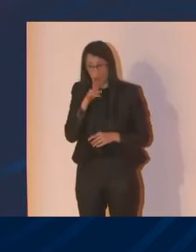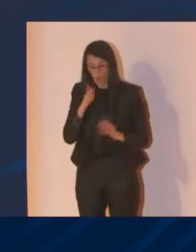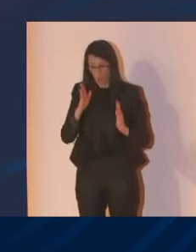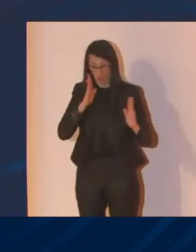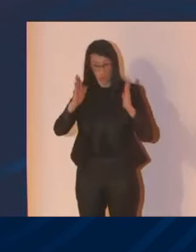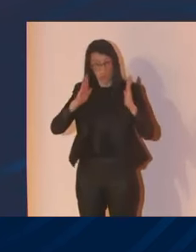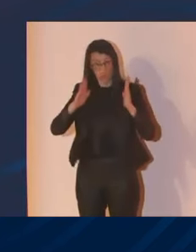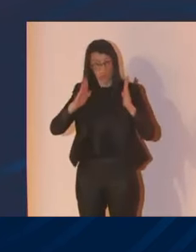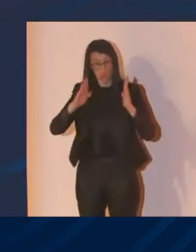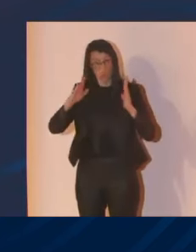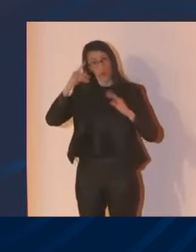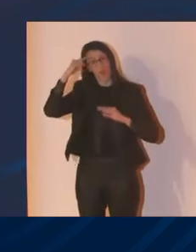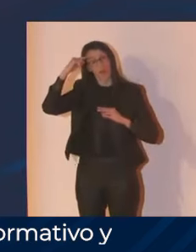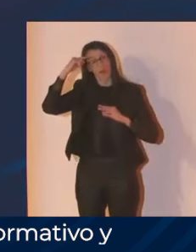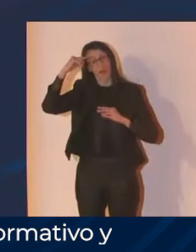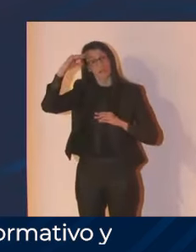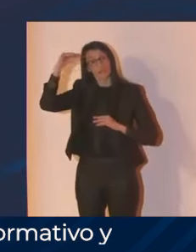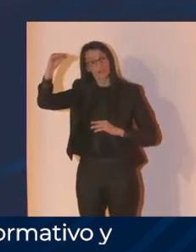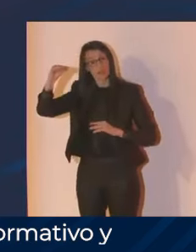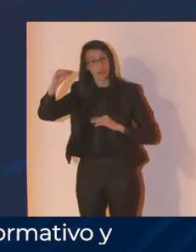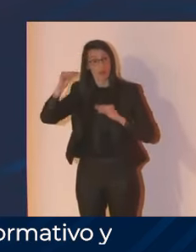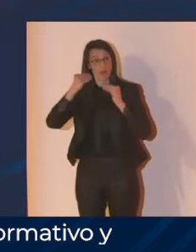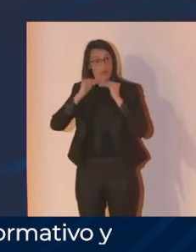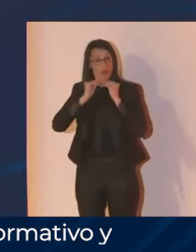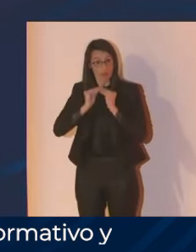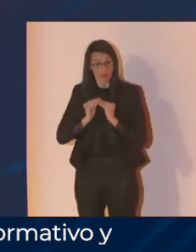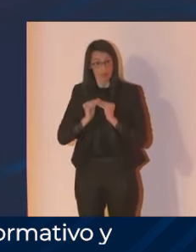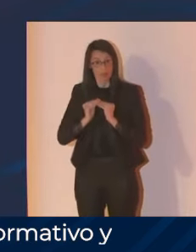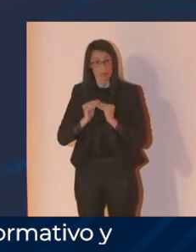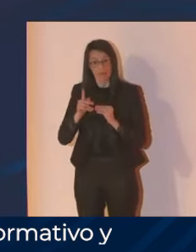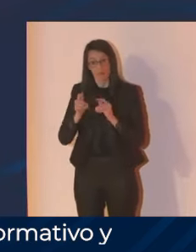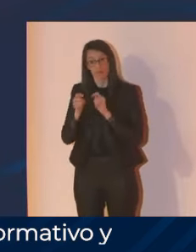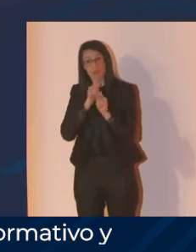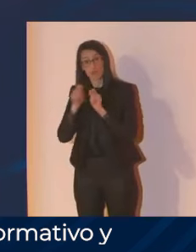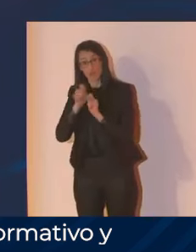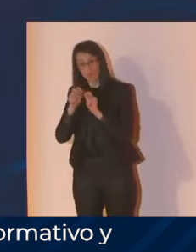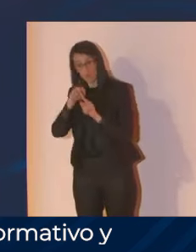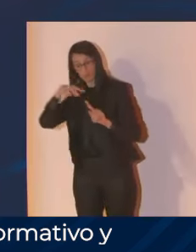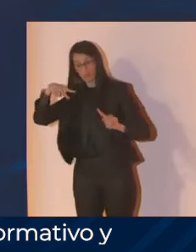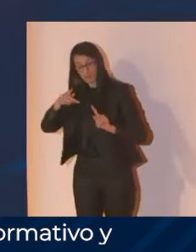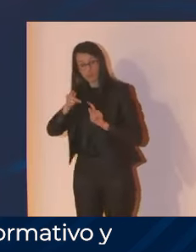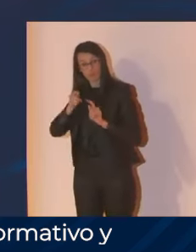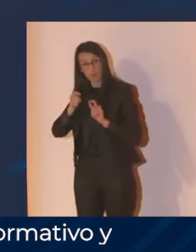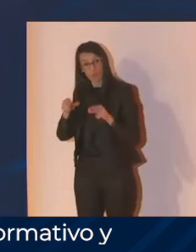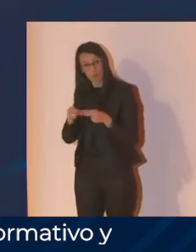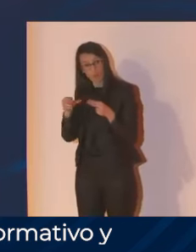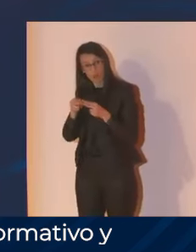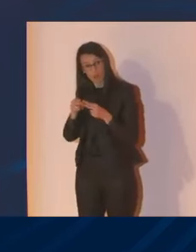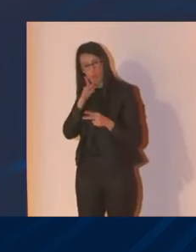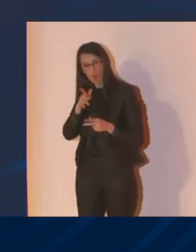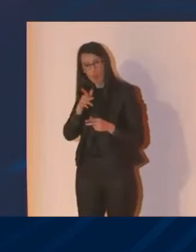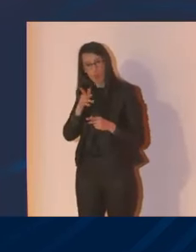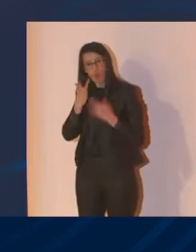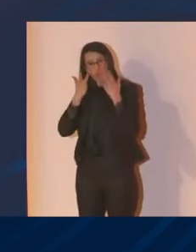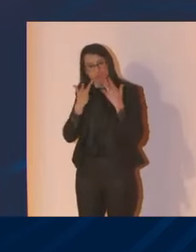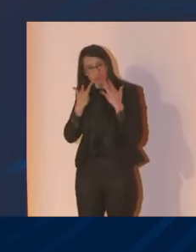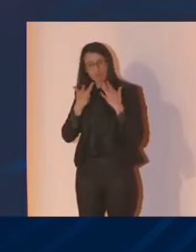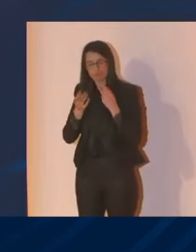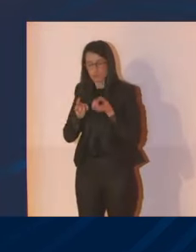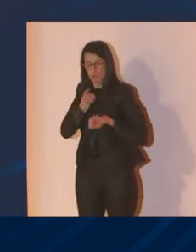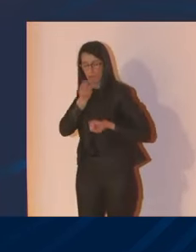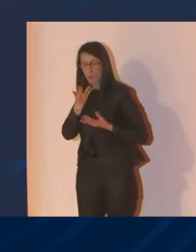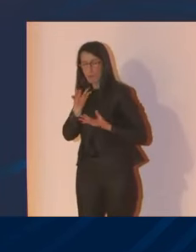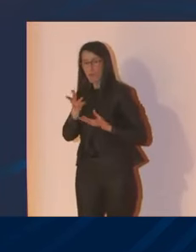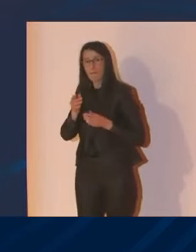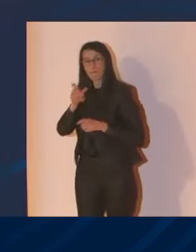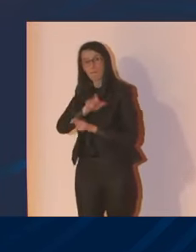inteligencia artificial y el periodismo con un enfoque social en el que el rigor informativo y la inclusión de las personas